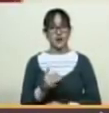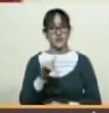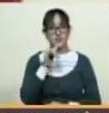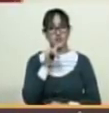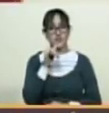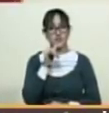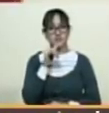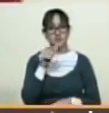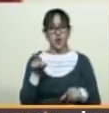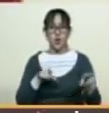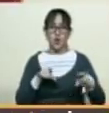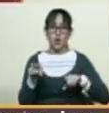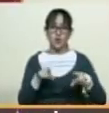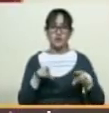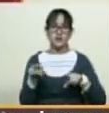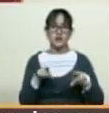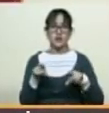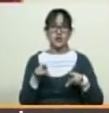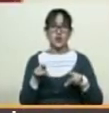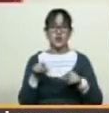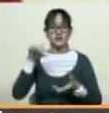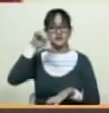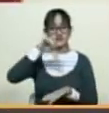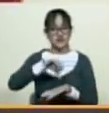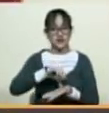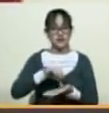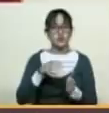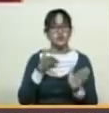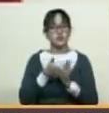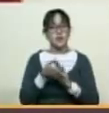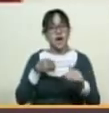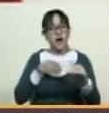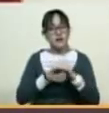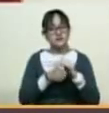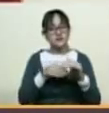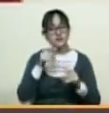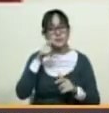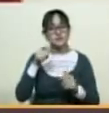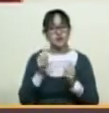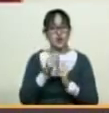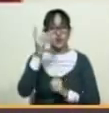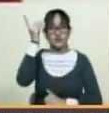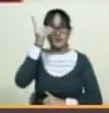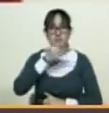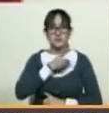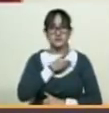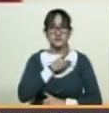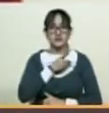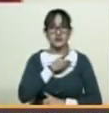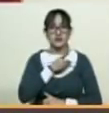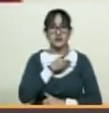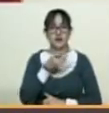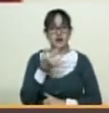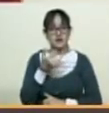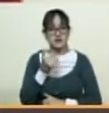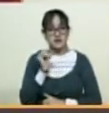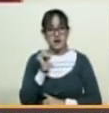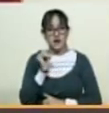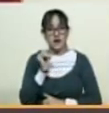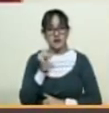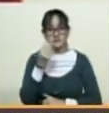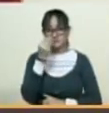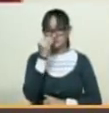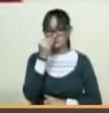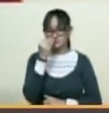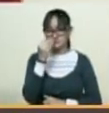información para los coordinadores de centro sobre el acceso a las personas con discapacidad que tengan alguna mascota